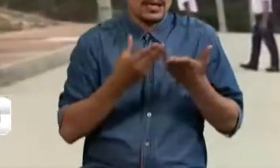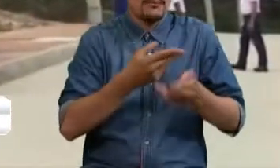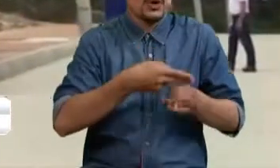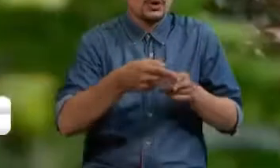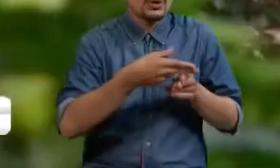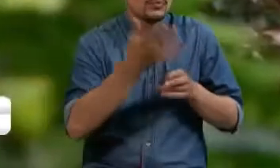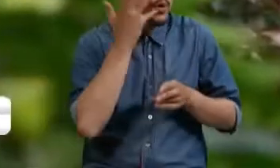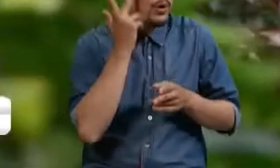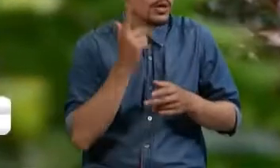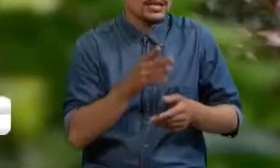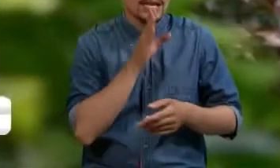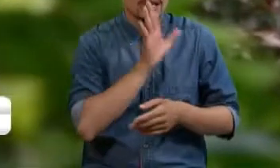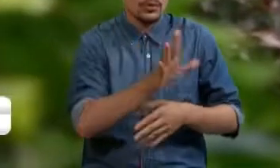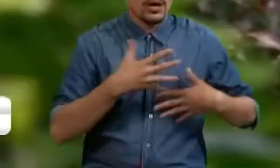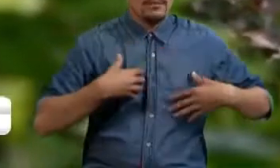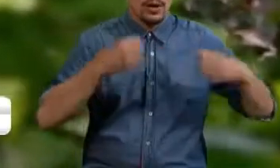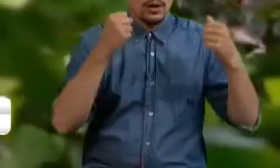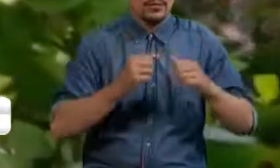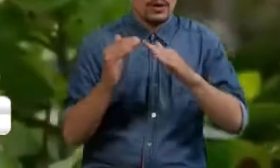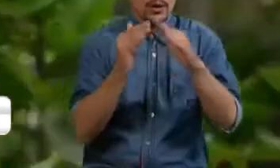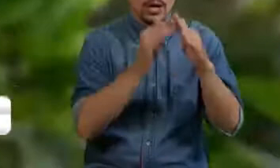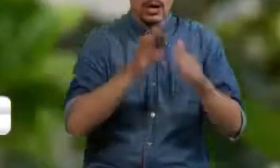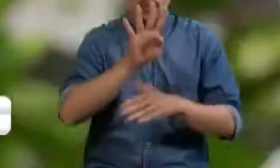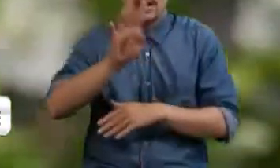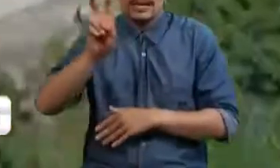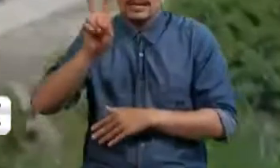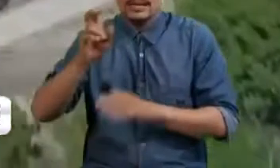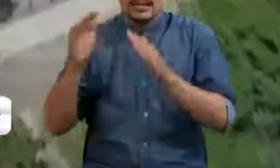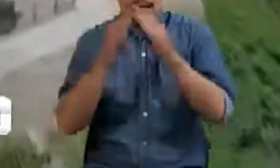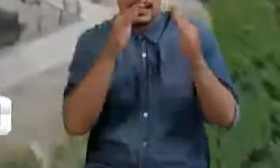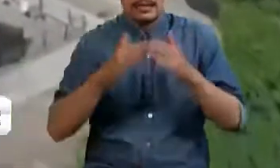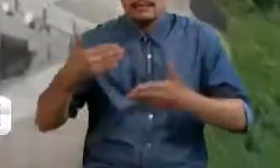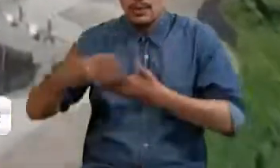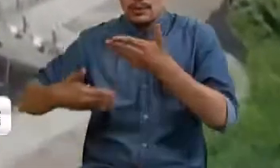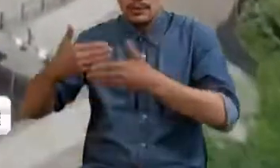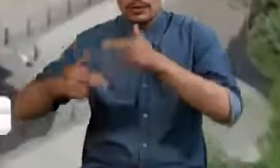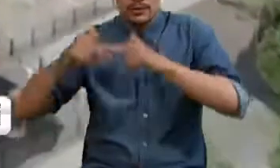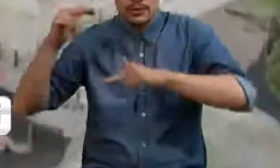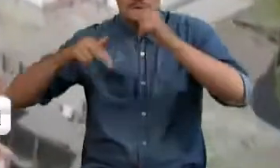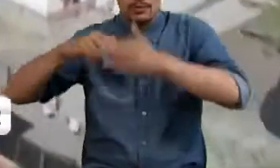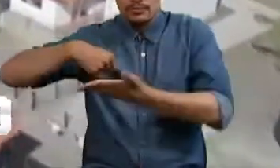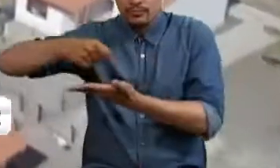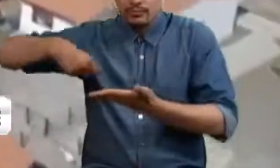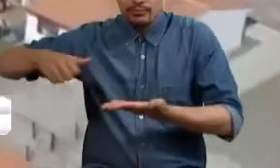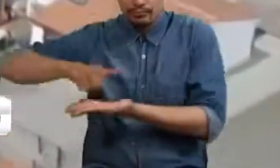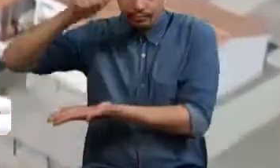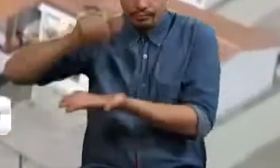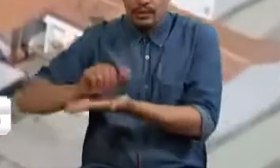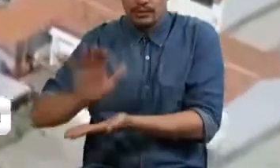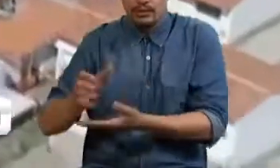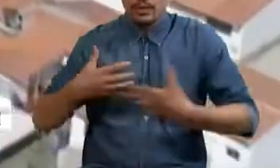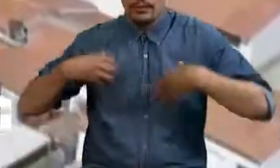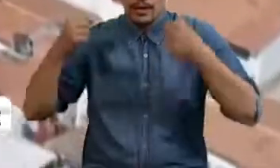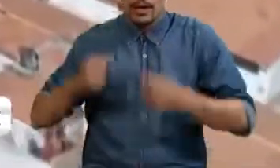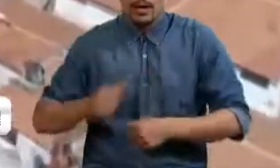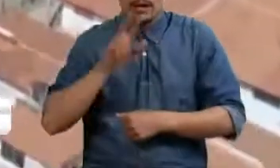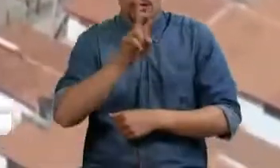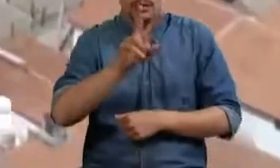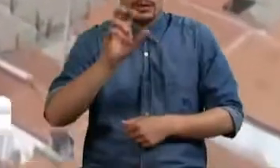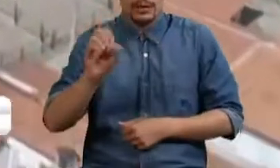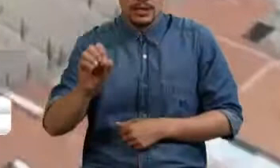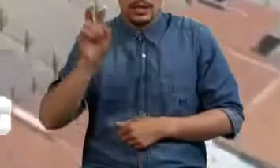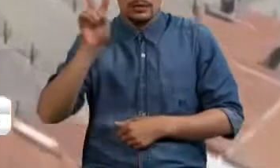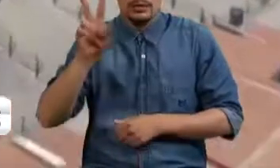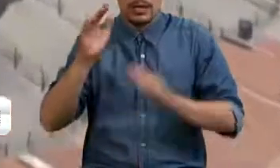próximos días a los propietarios 47 están en proceso de escrituración y 202 casas tienen avances